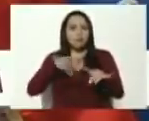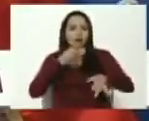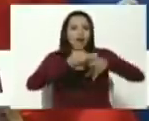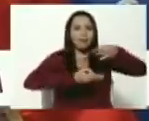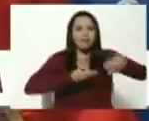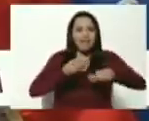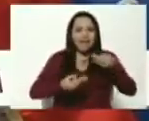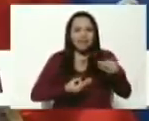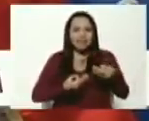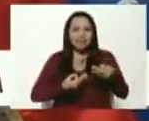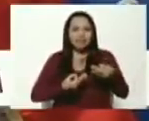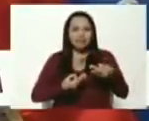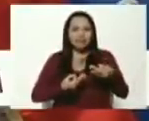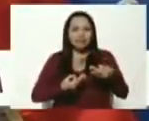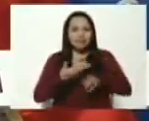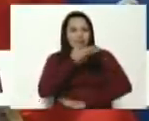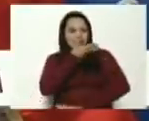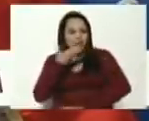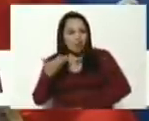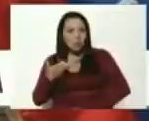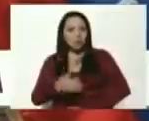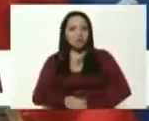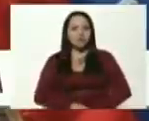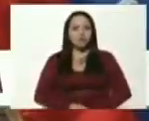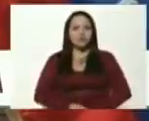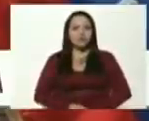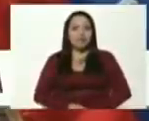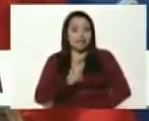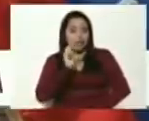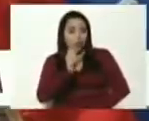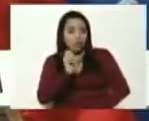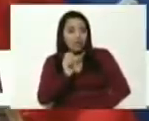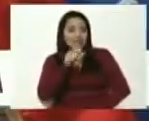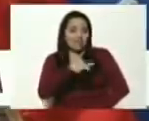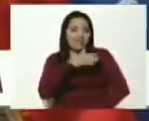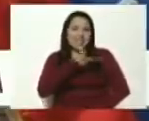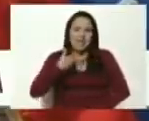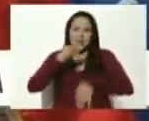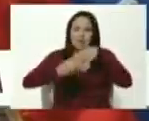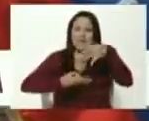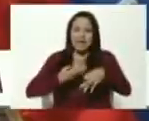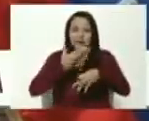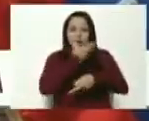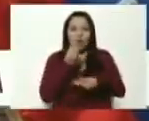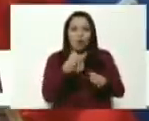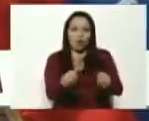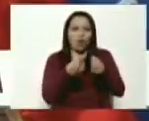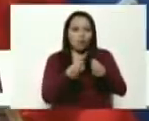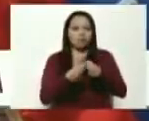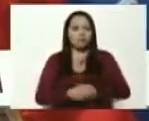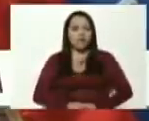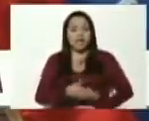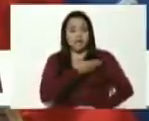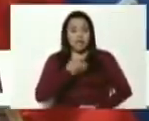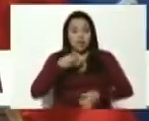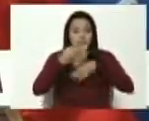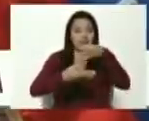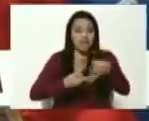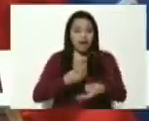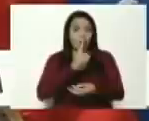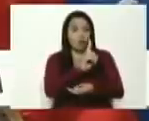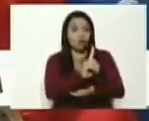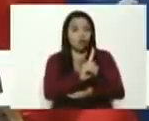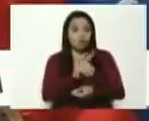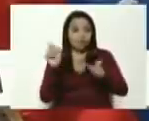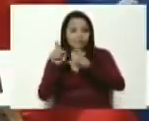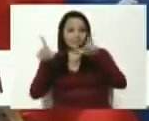aquí explicando en teoría, quiero destacar un caso que fue